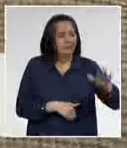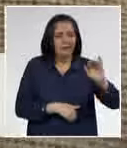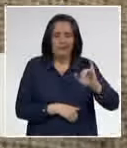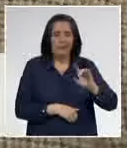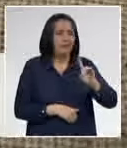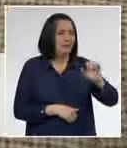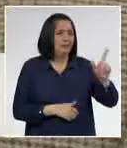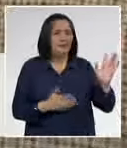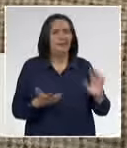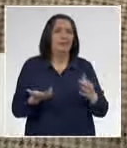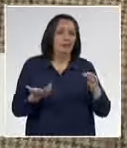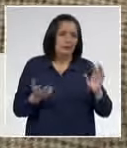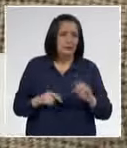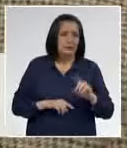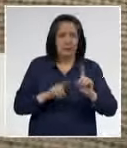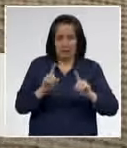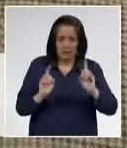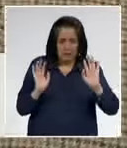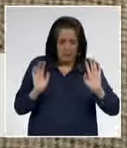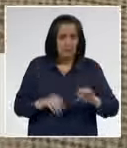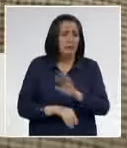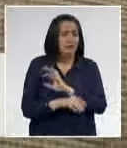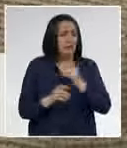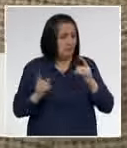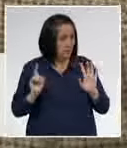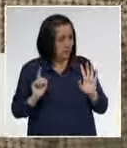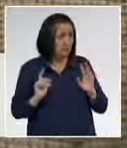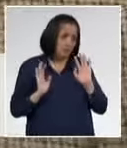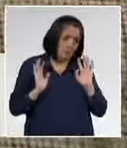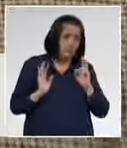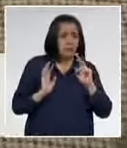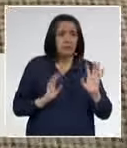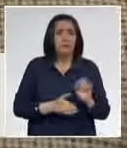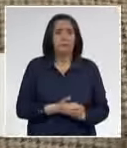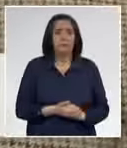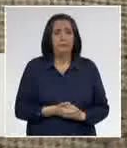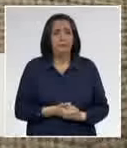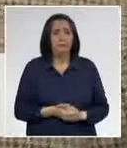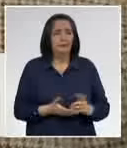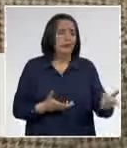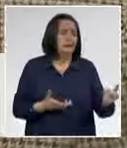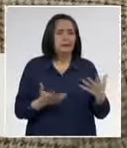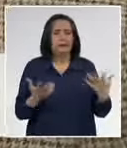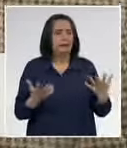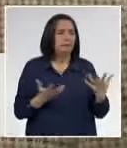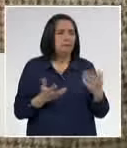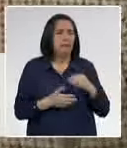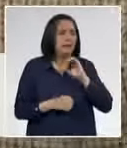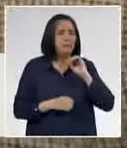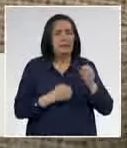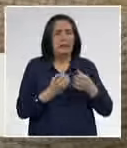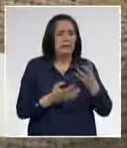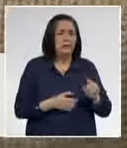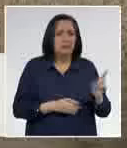que juega en pared con algunas fiscalías, y eso se ve claramente, se desespera en decir, no